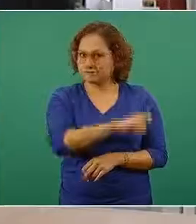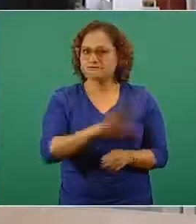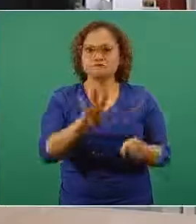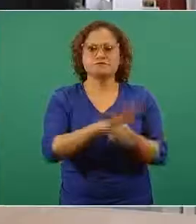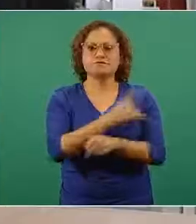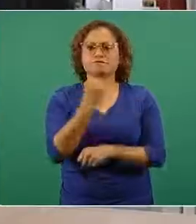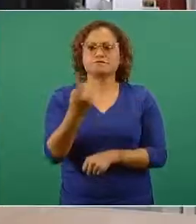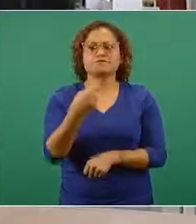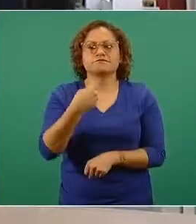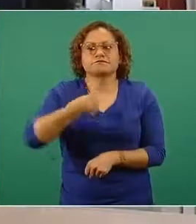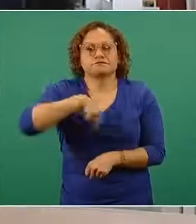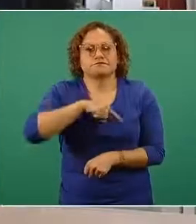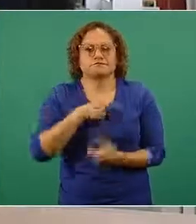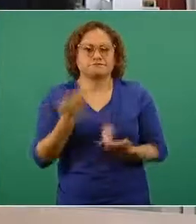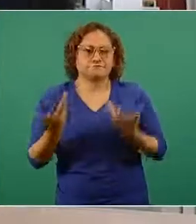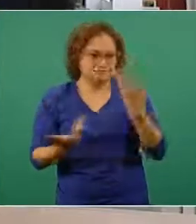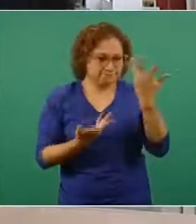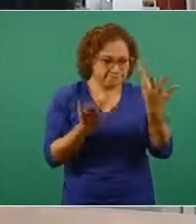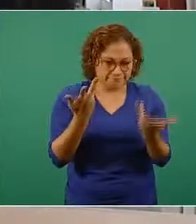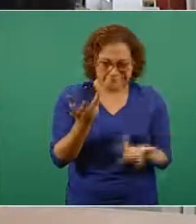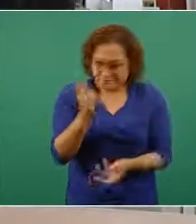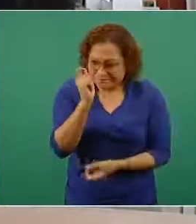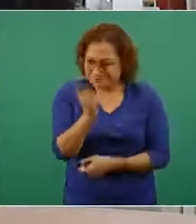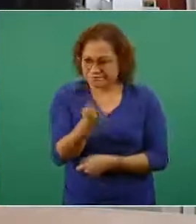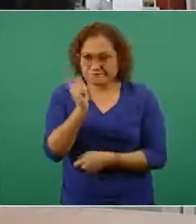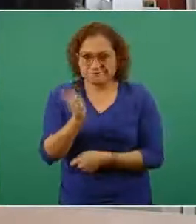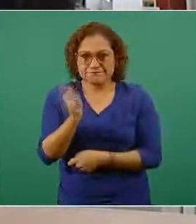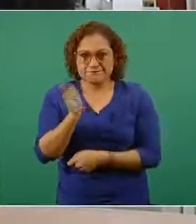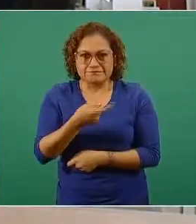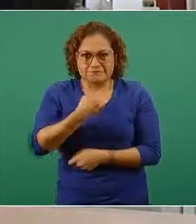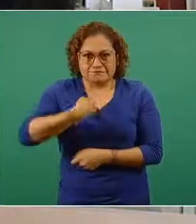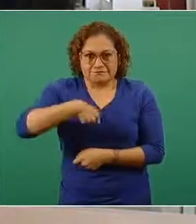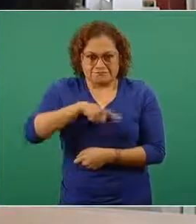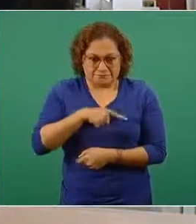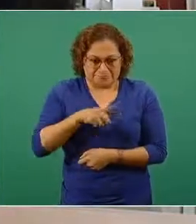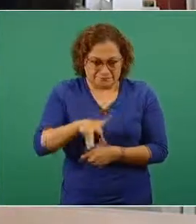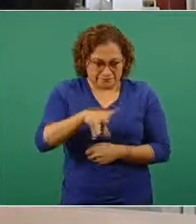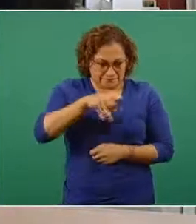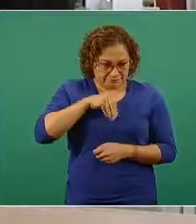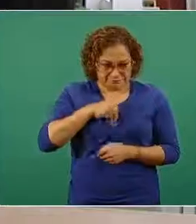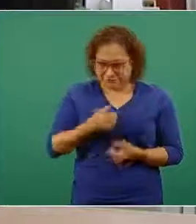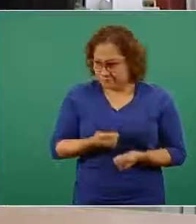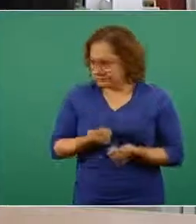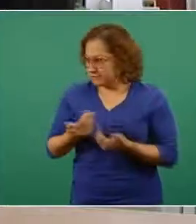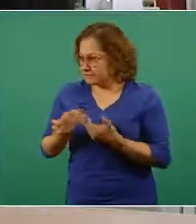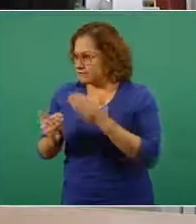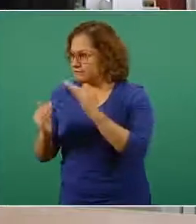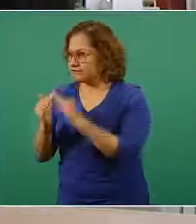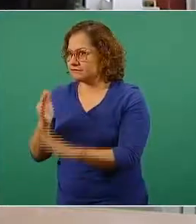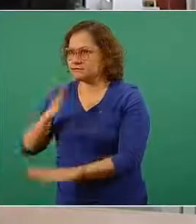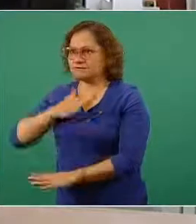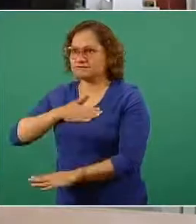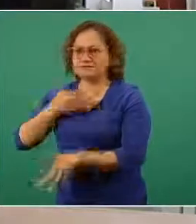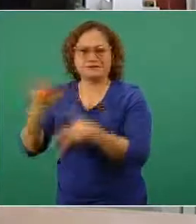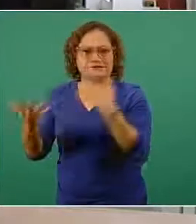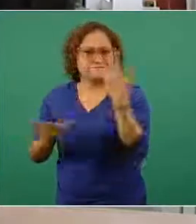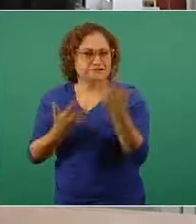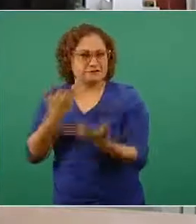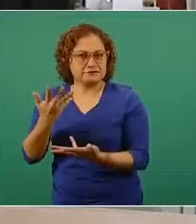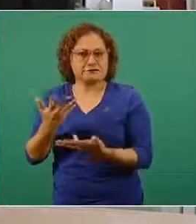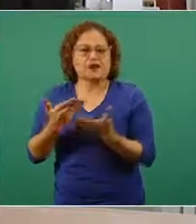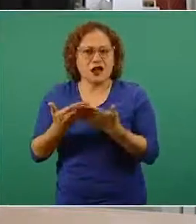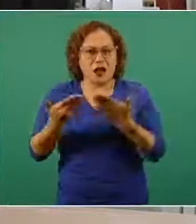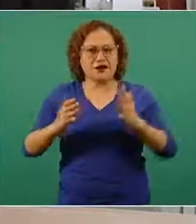no sabíamos a qué nos enfrentábamos, no sabíamos si llevábamos el virus a nuestras casas o no. Entonces ya ahorita con el tiempo es como un poquito